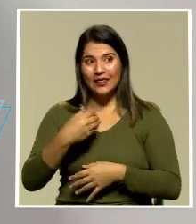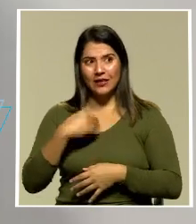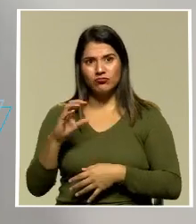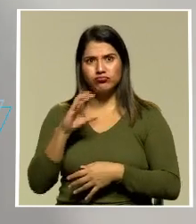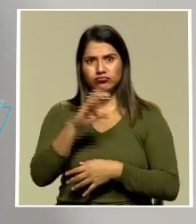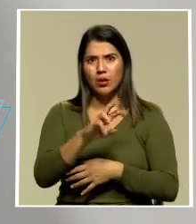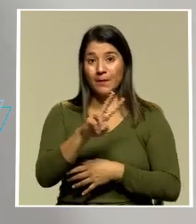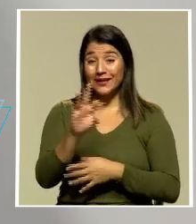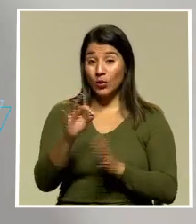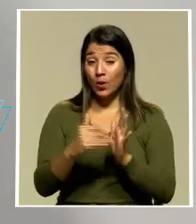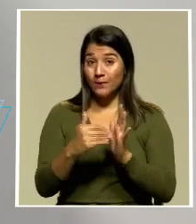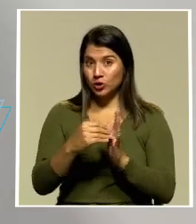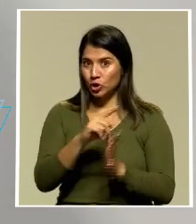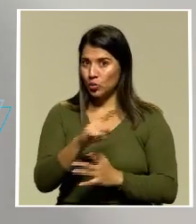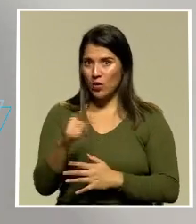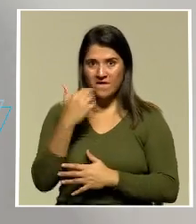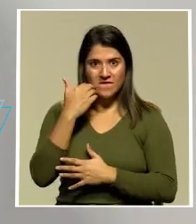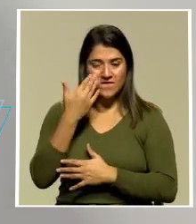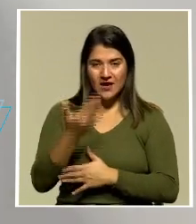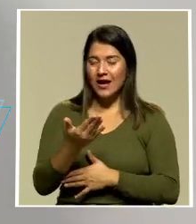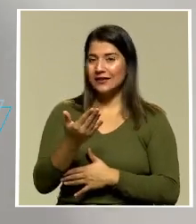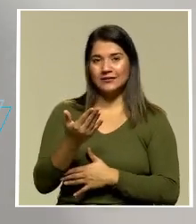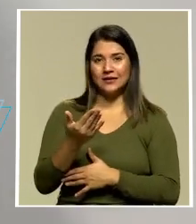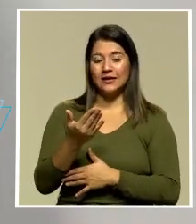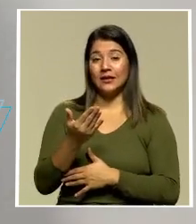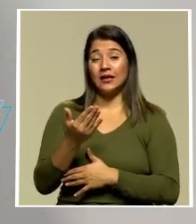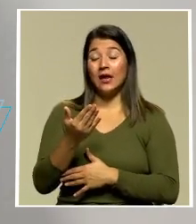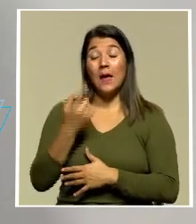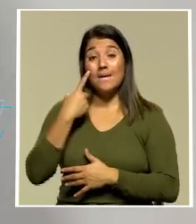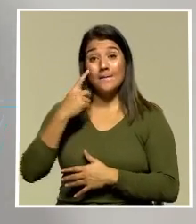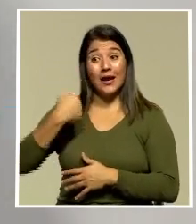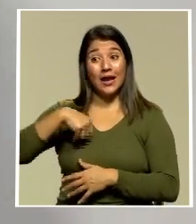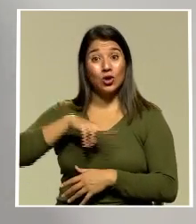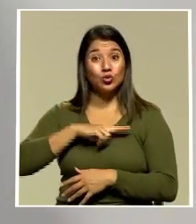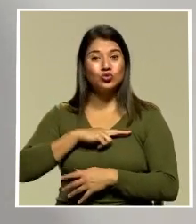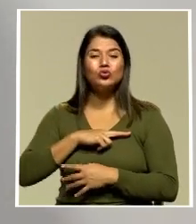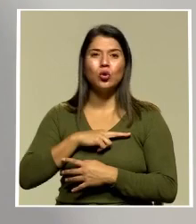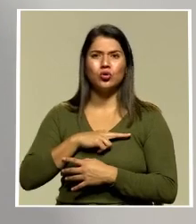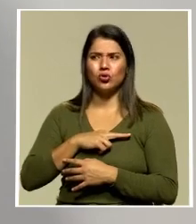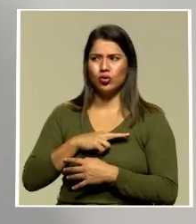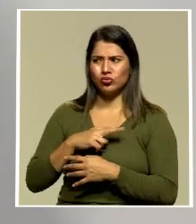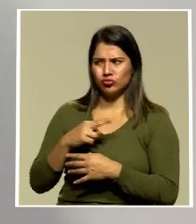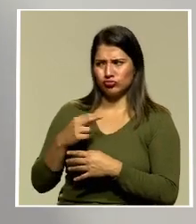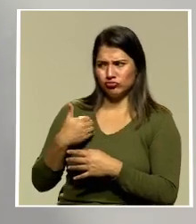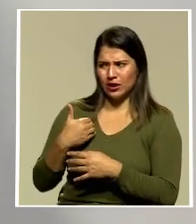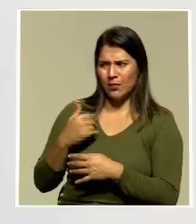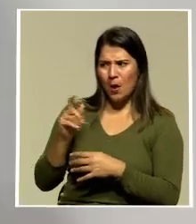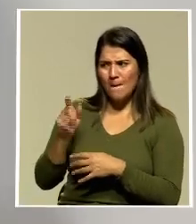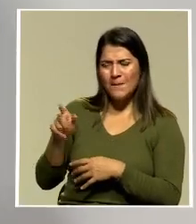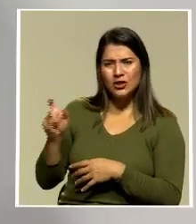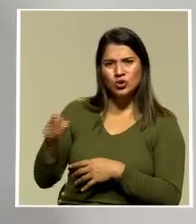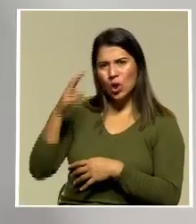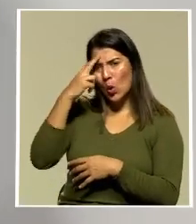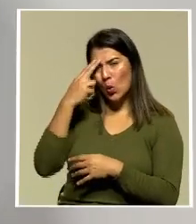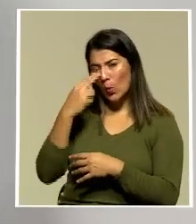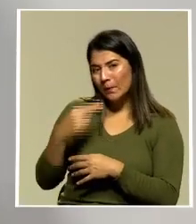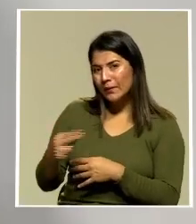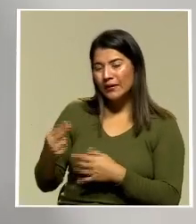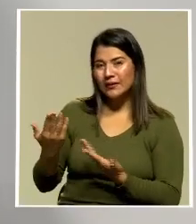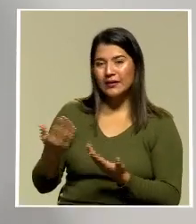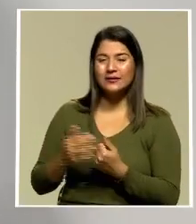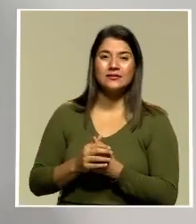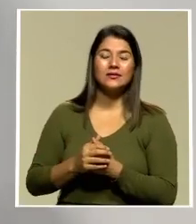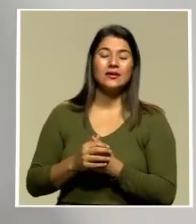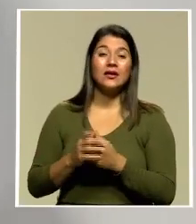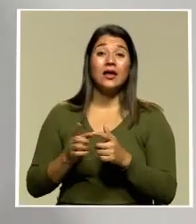cifra nada fácil para el movimiento nuestro, que es un movimiento de gente humilde y de gente de clase media. Es determinante, con